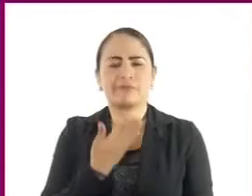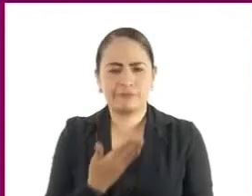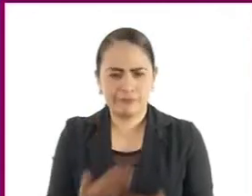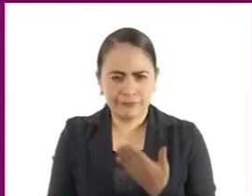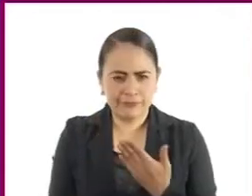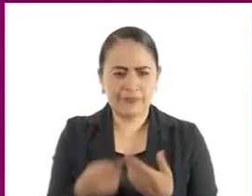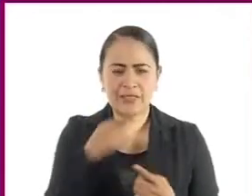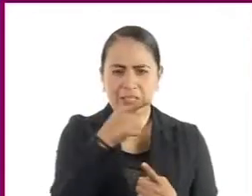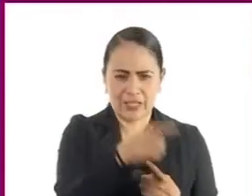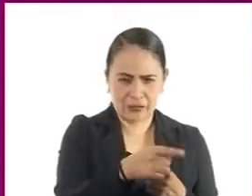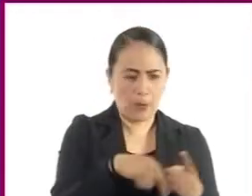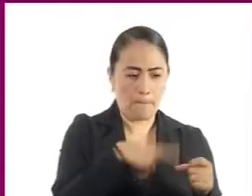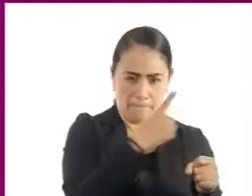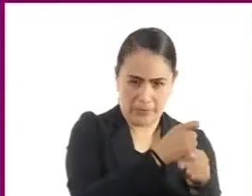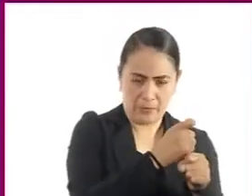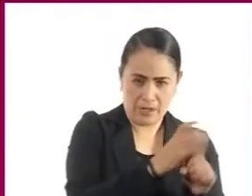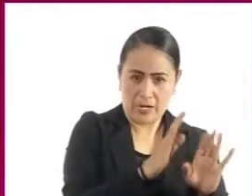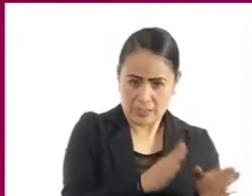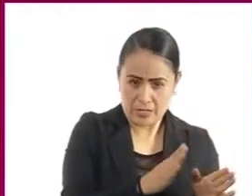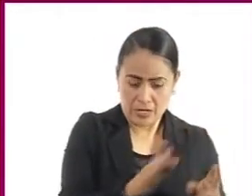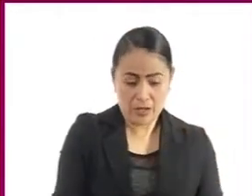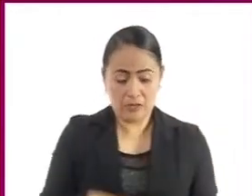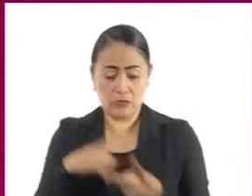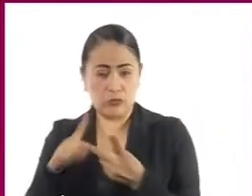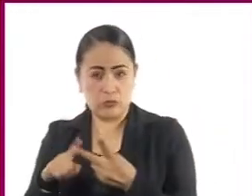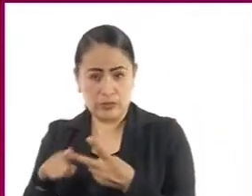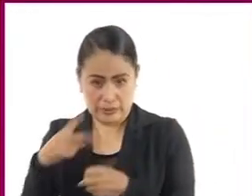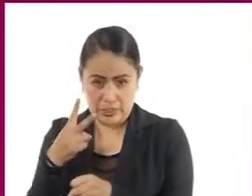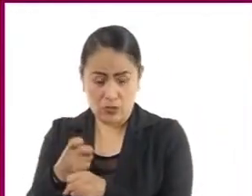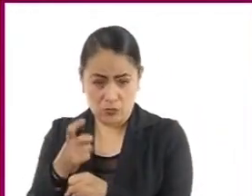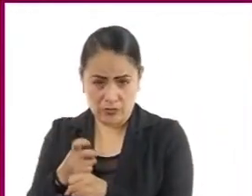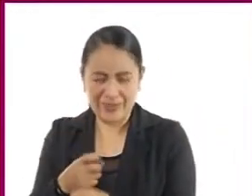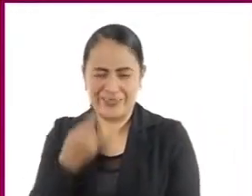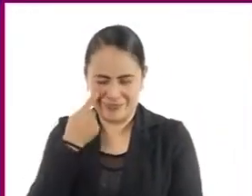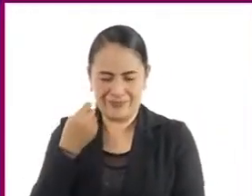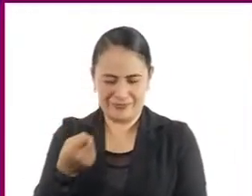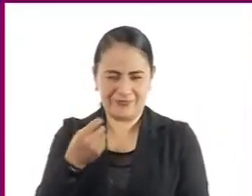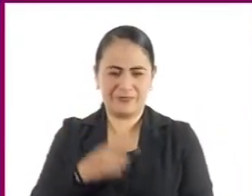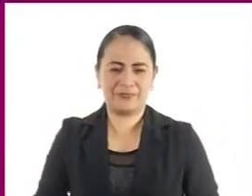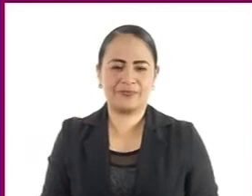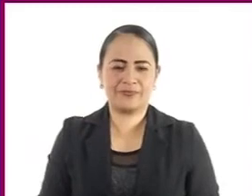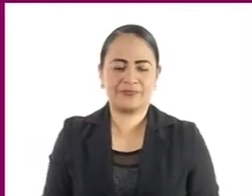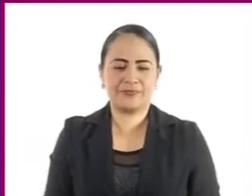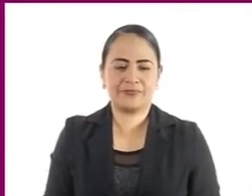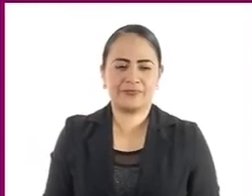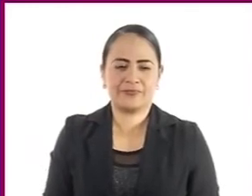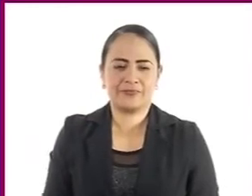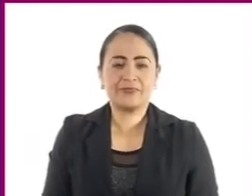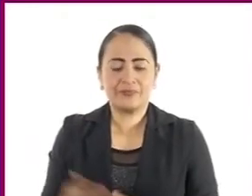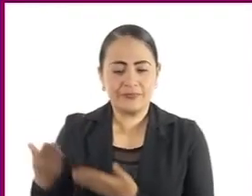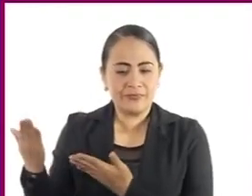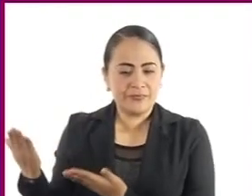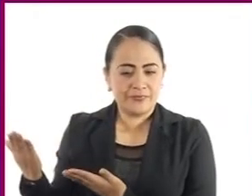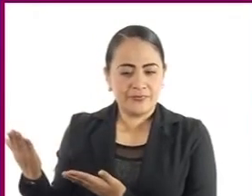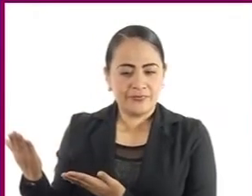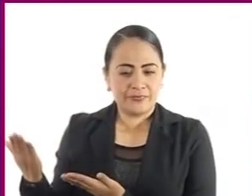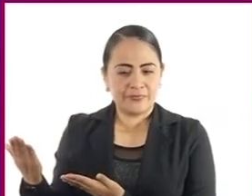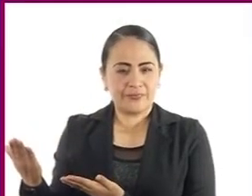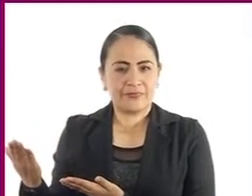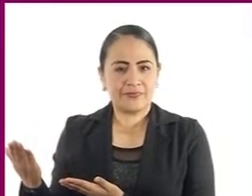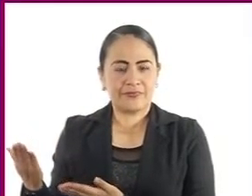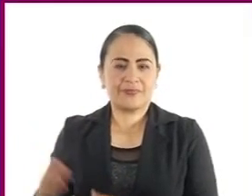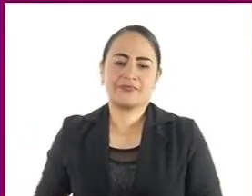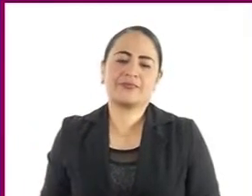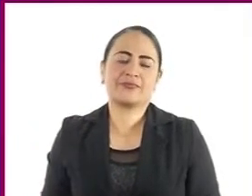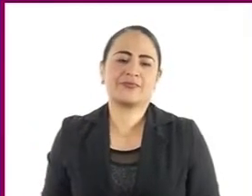fuente de información secundaria, ¿no es así? Claro, veamos. Este texto de